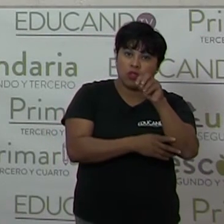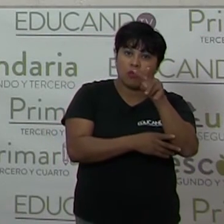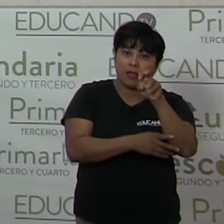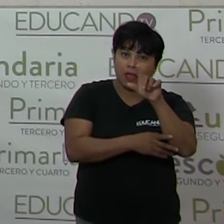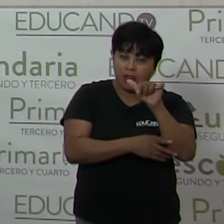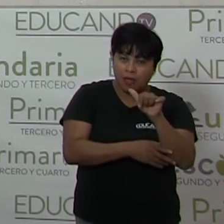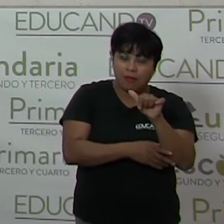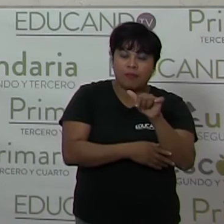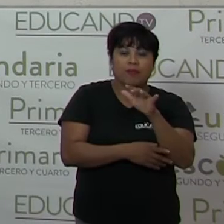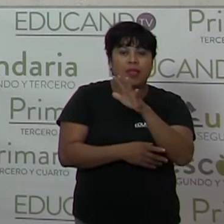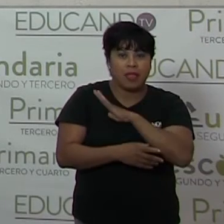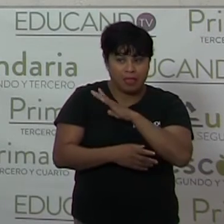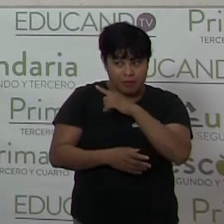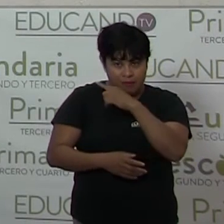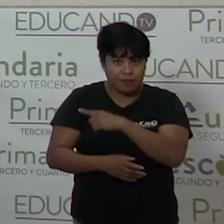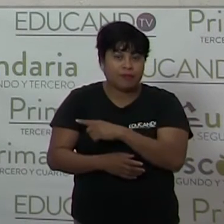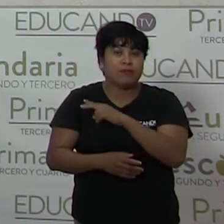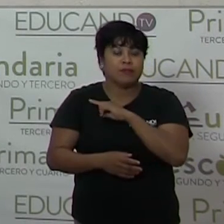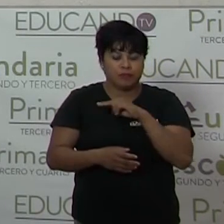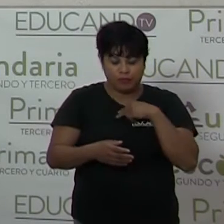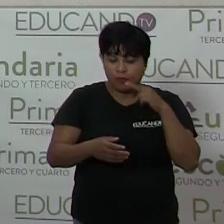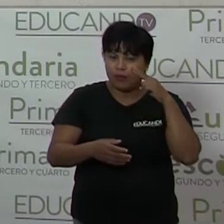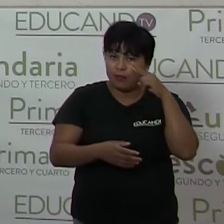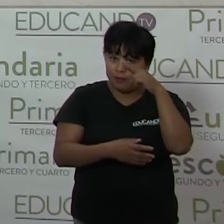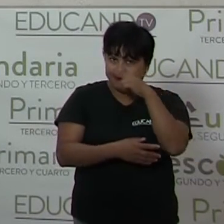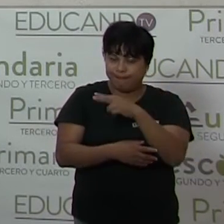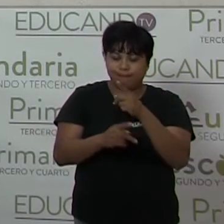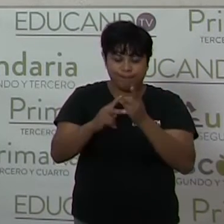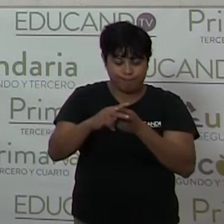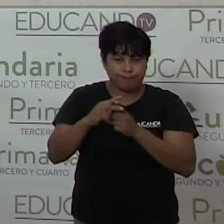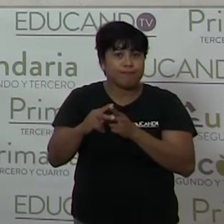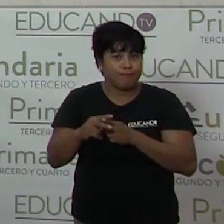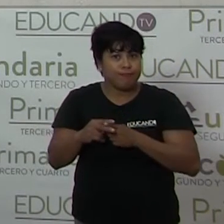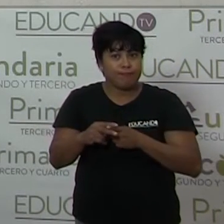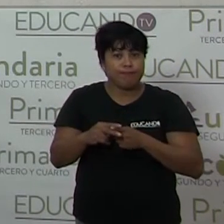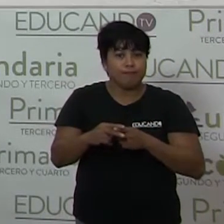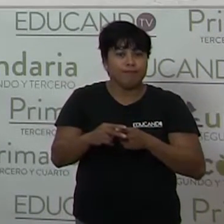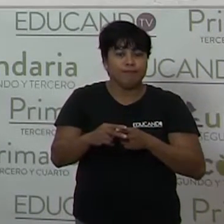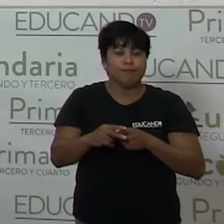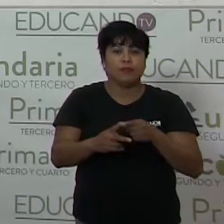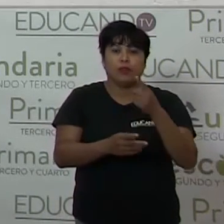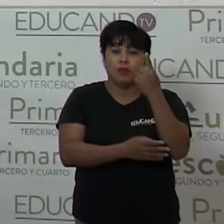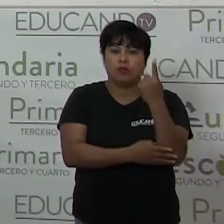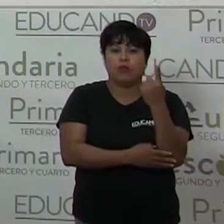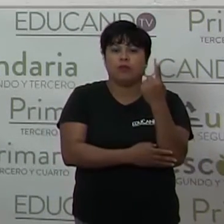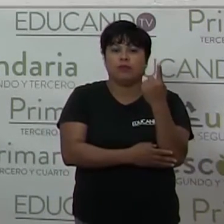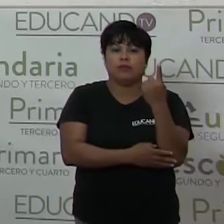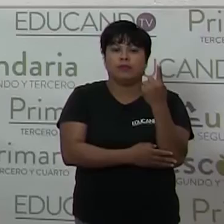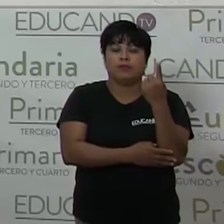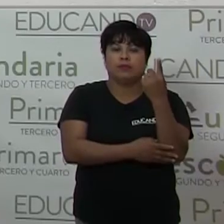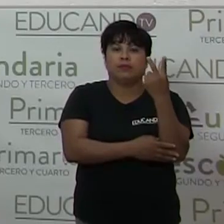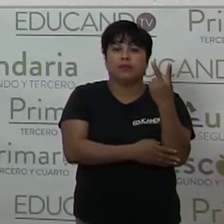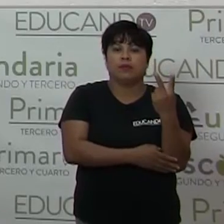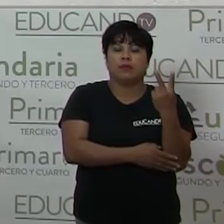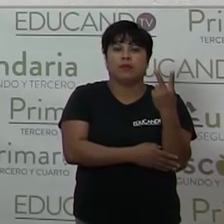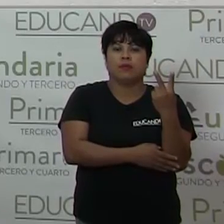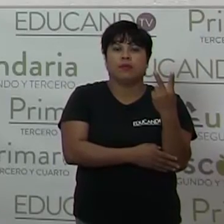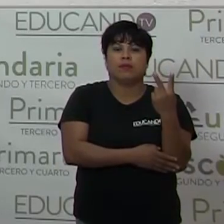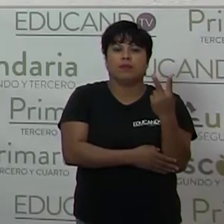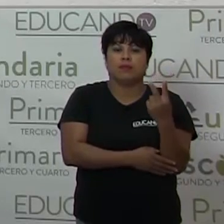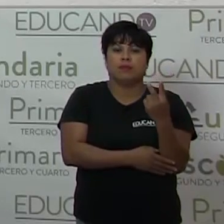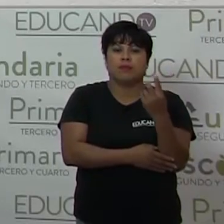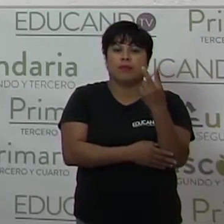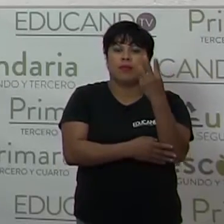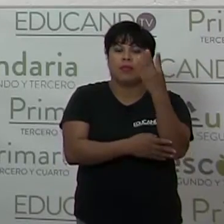tenemos aquí vamos a ver contamos 1 dos